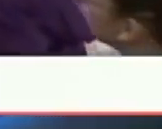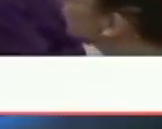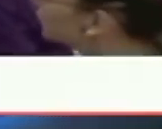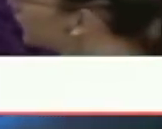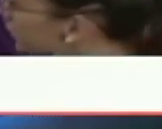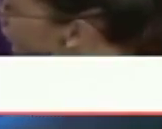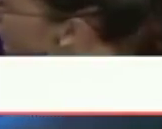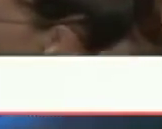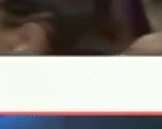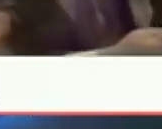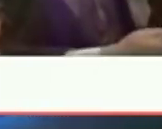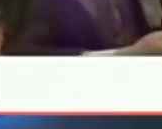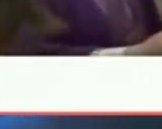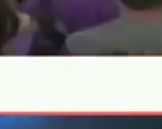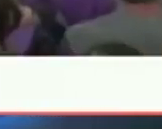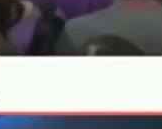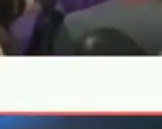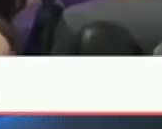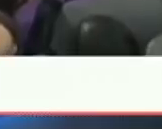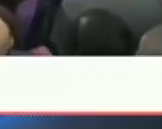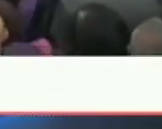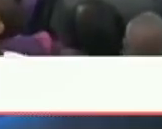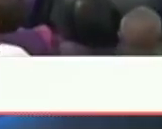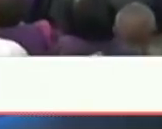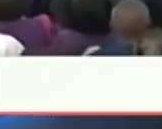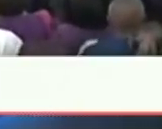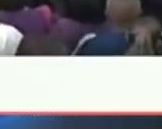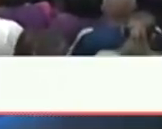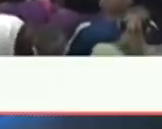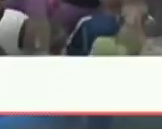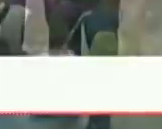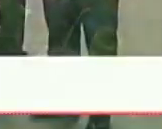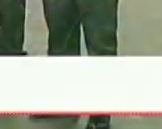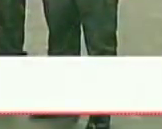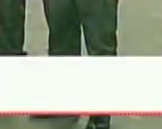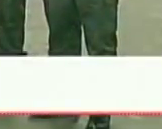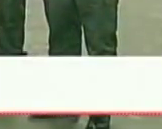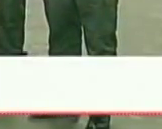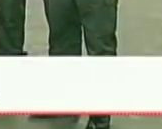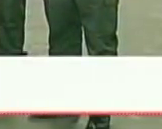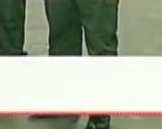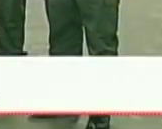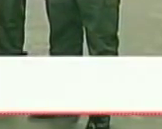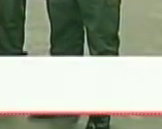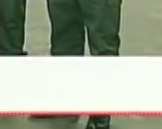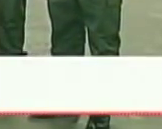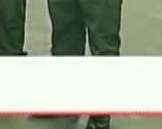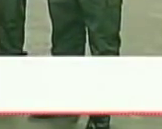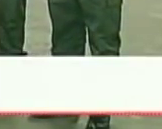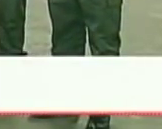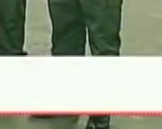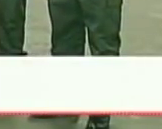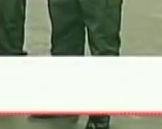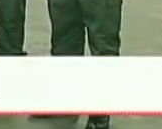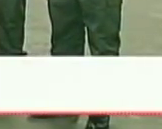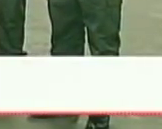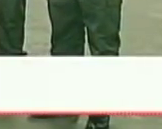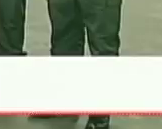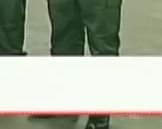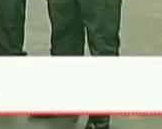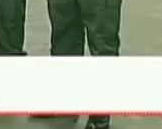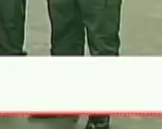de plenitud para toda Venezuela, de protección a la familia venezolana.